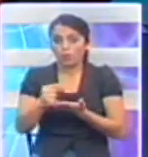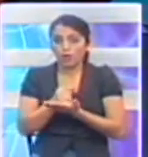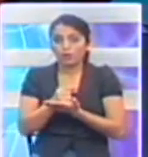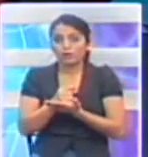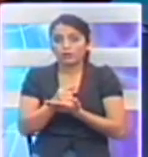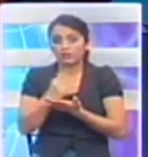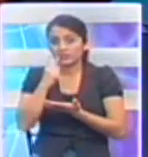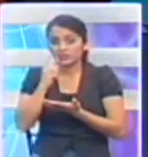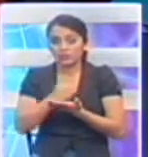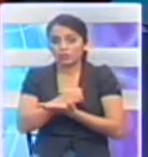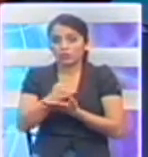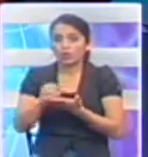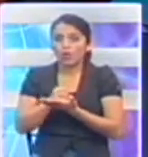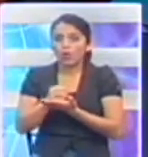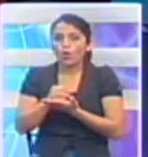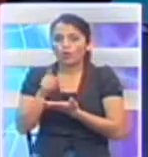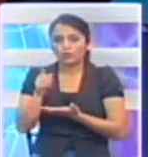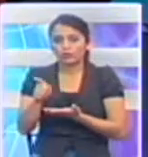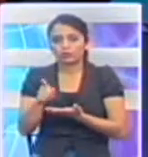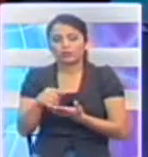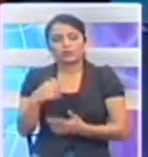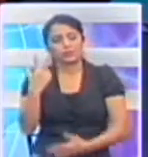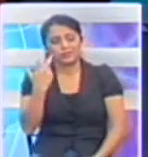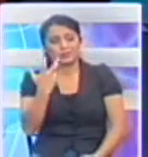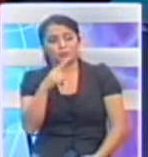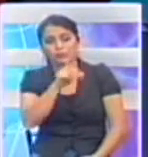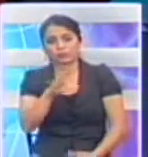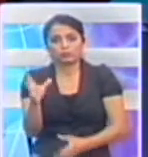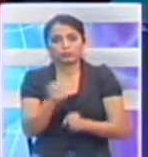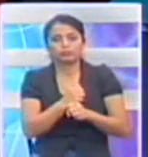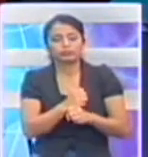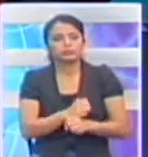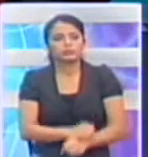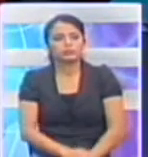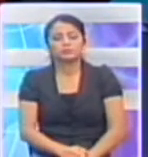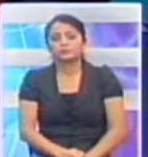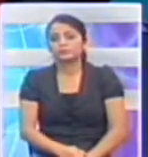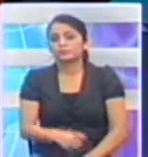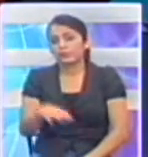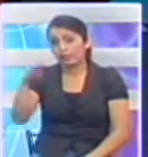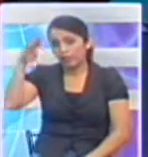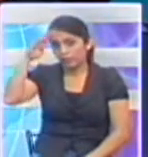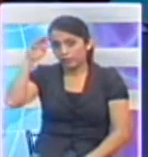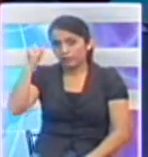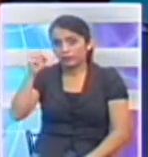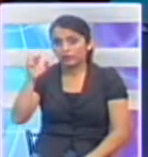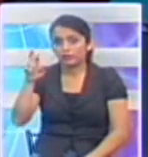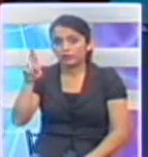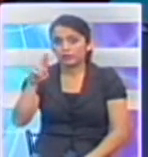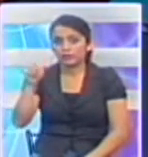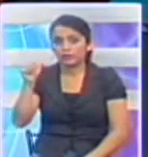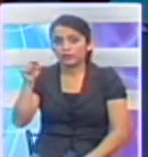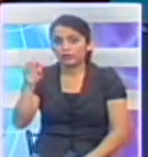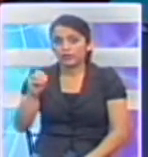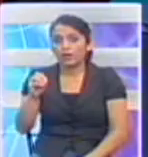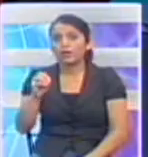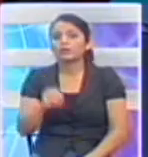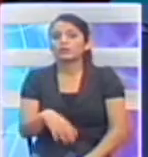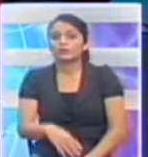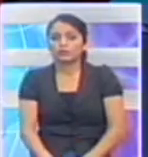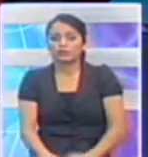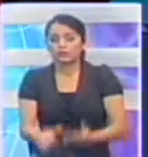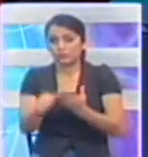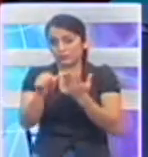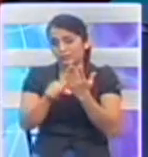además se detuvo a 13 personas. Según el ministro del Interior, José Serrano, el alcaloide estaba valorado en 80 millones